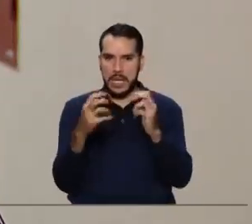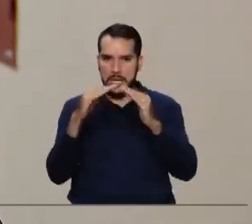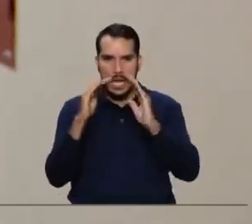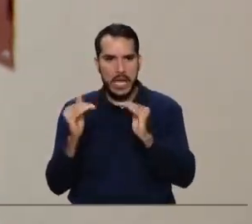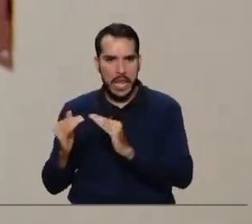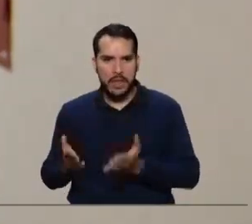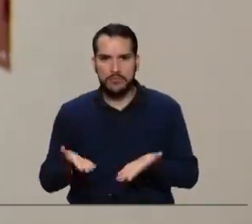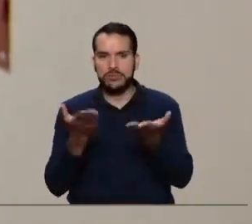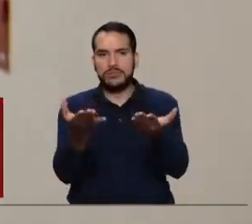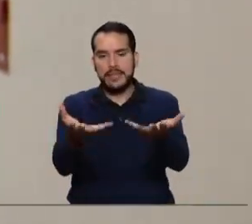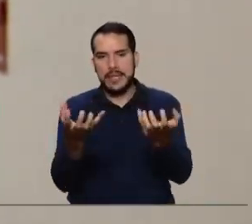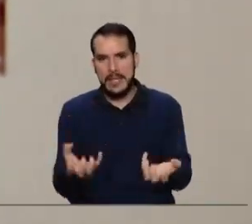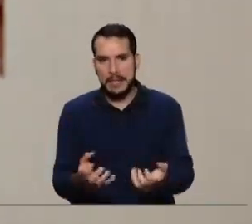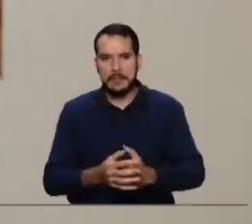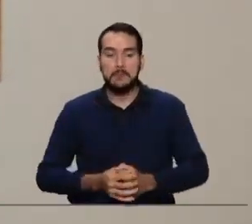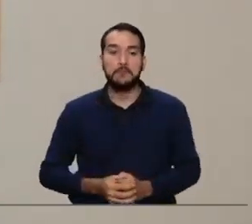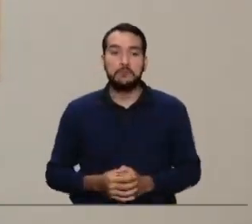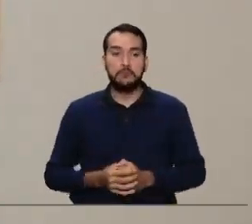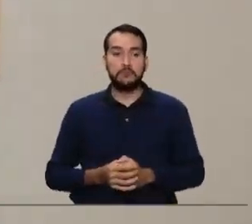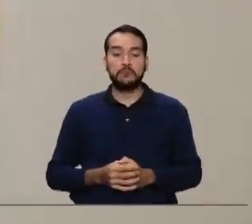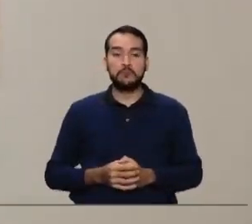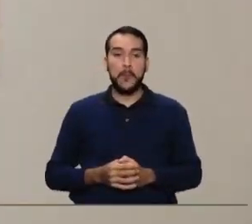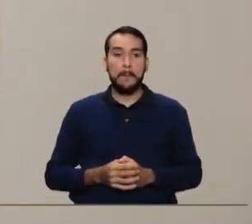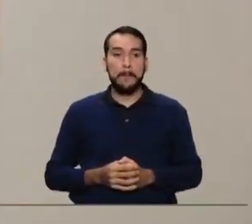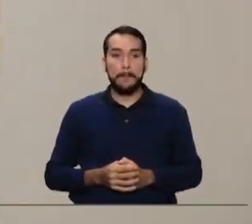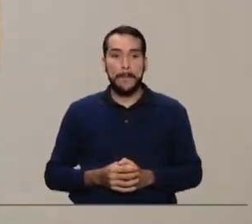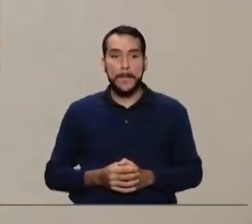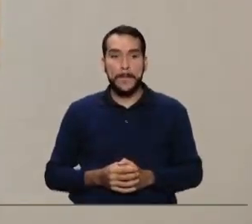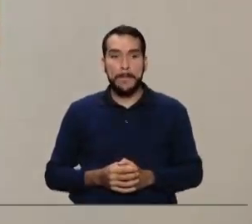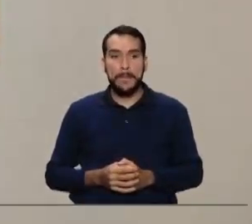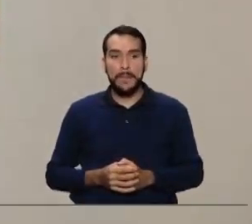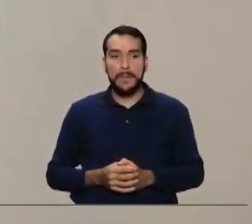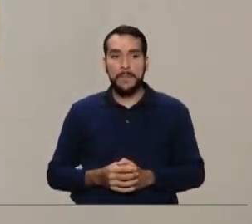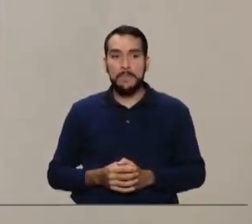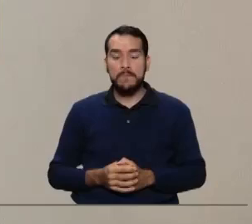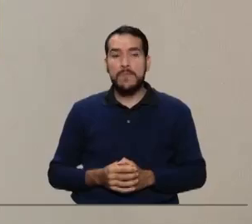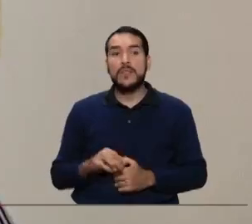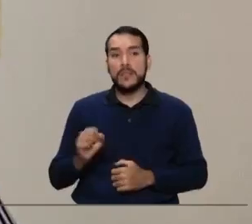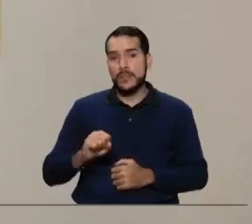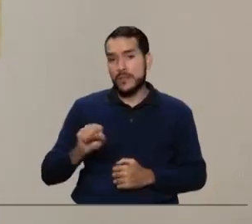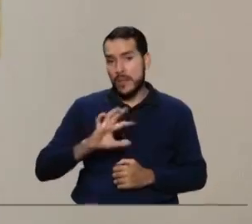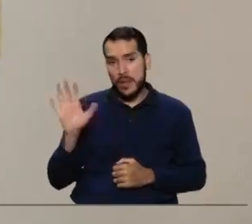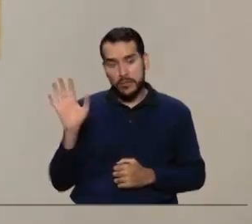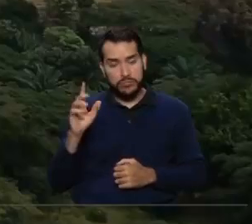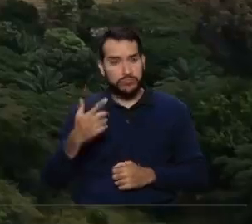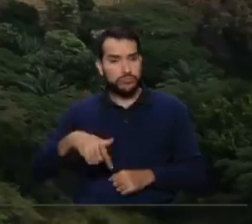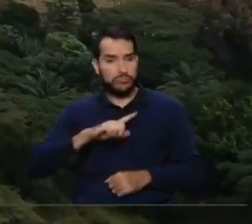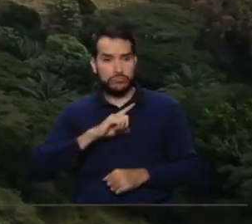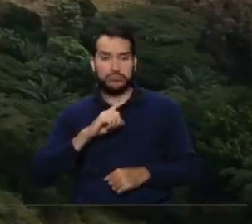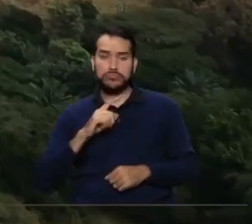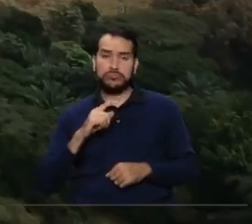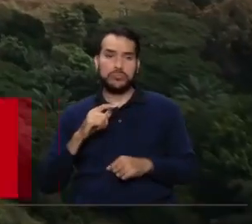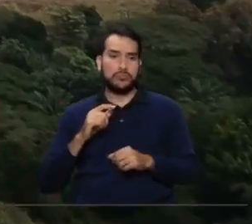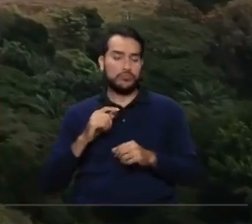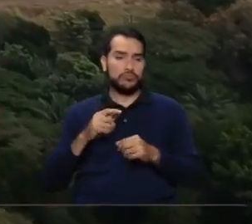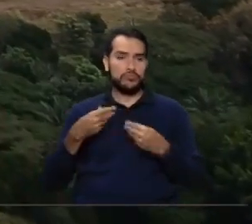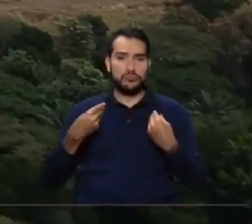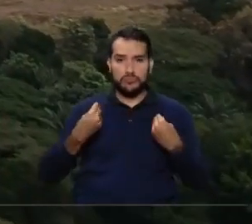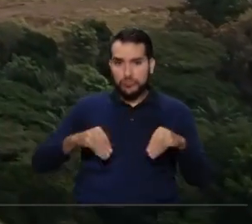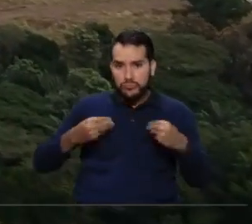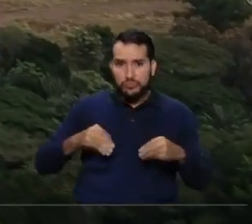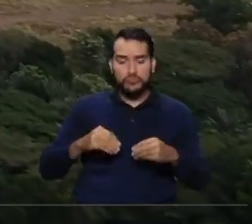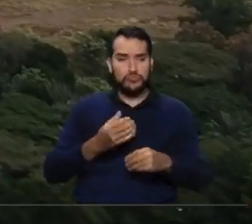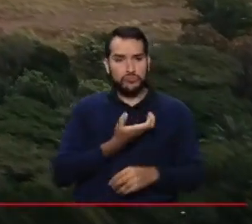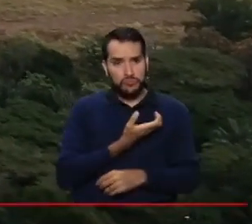construcción de 1.000 nuevas viviendas, además haciendo un ejercicio liderado por el municipio. Y la adecuación de por lo